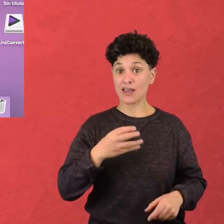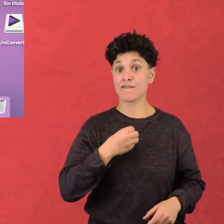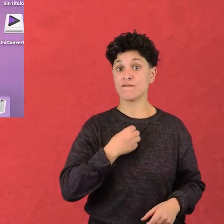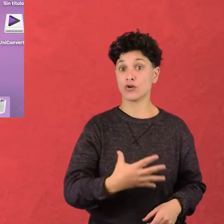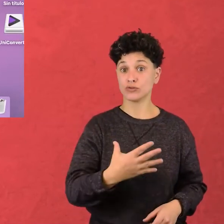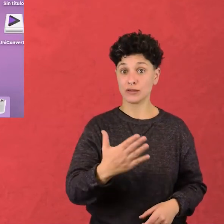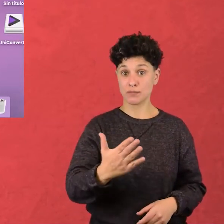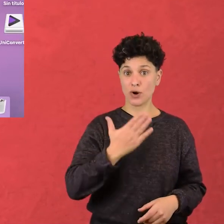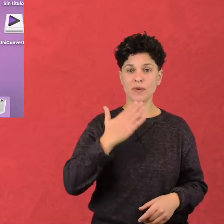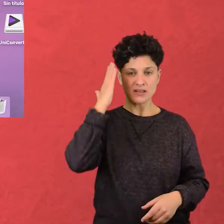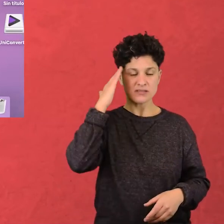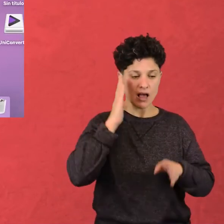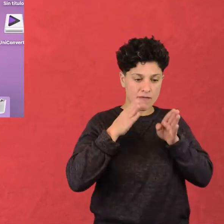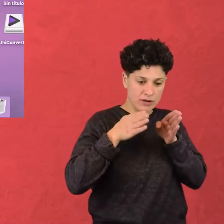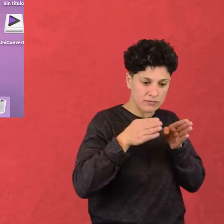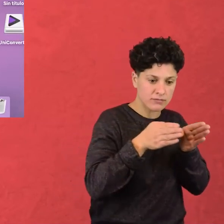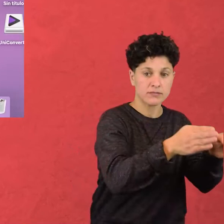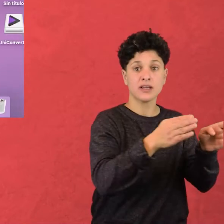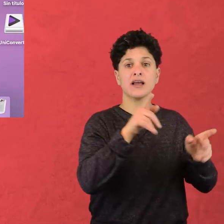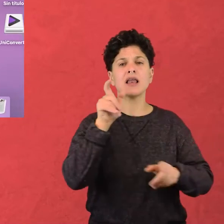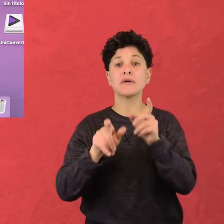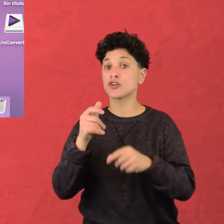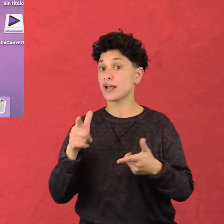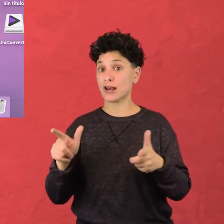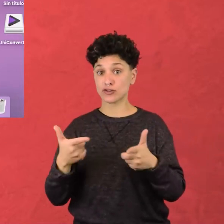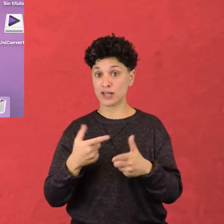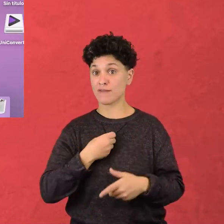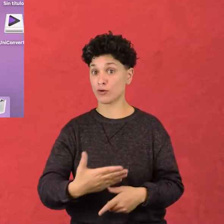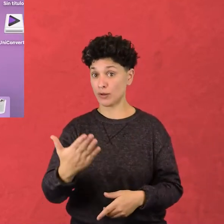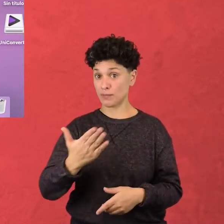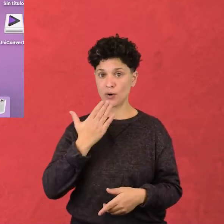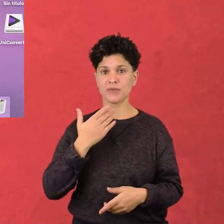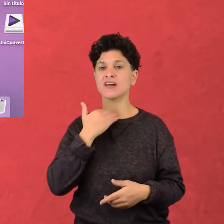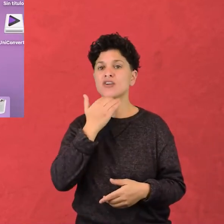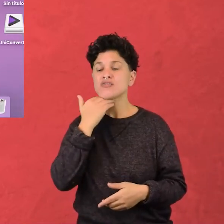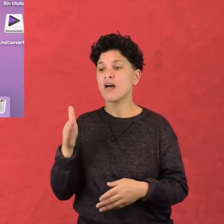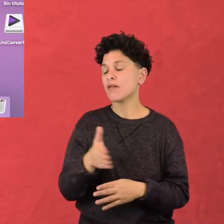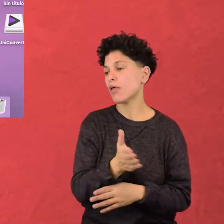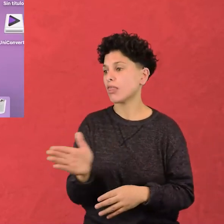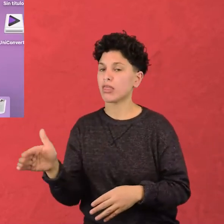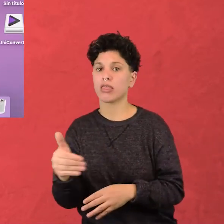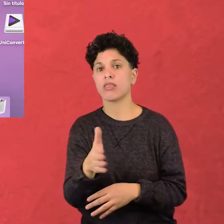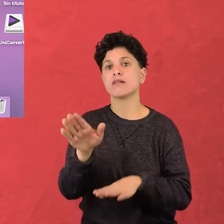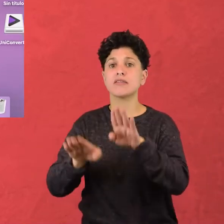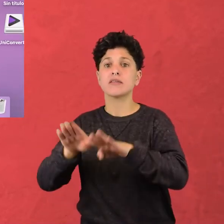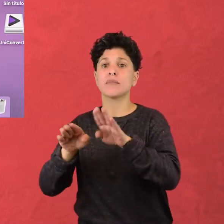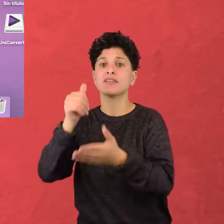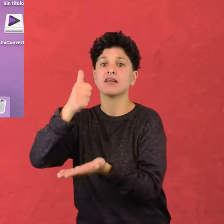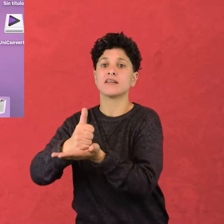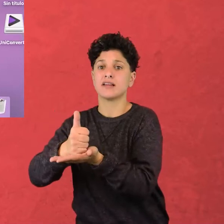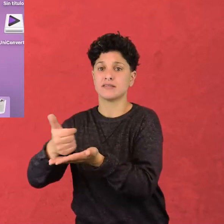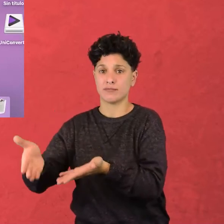rehusar nada. Quien no tiene voluntad propia le dice que sí a todo, porque no sabe